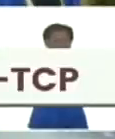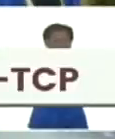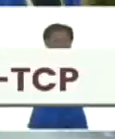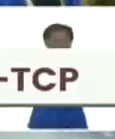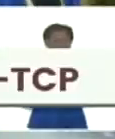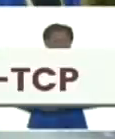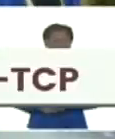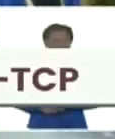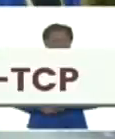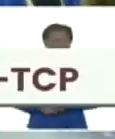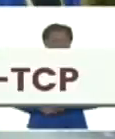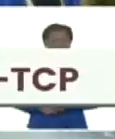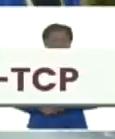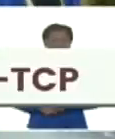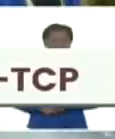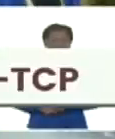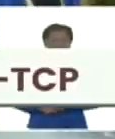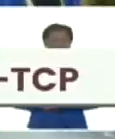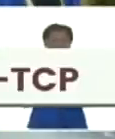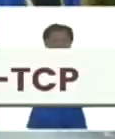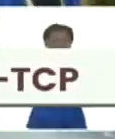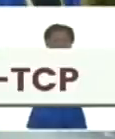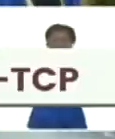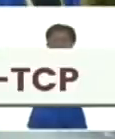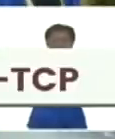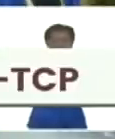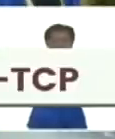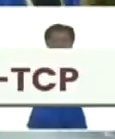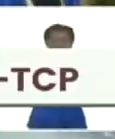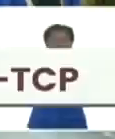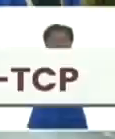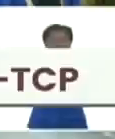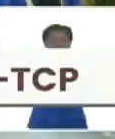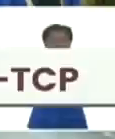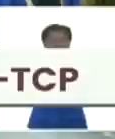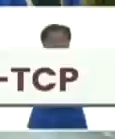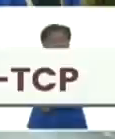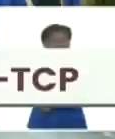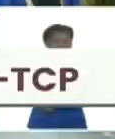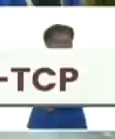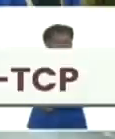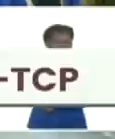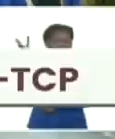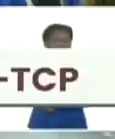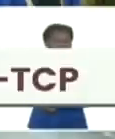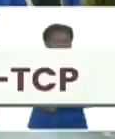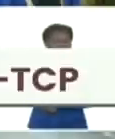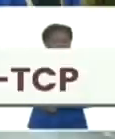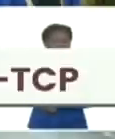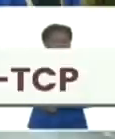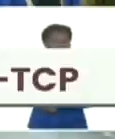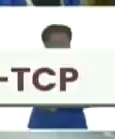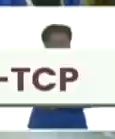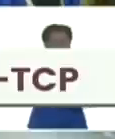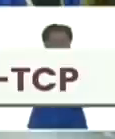Todo nuestro cariño para el hermano pueblo bolivariano,